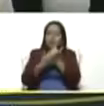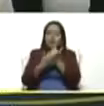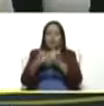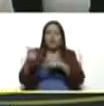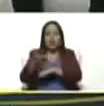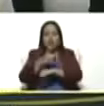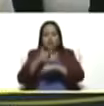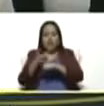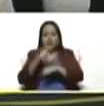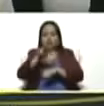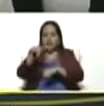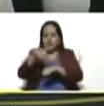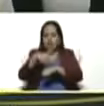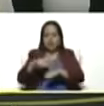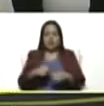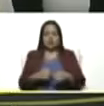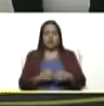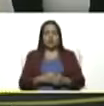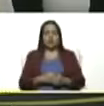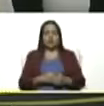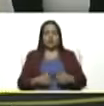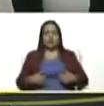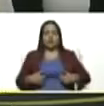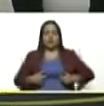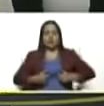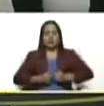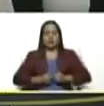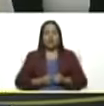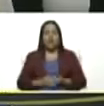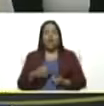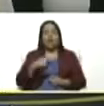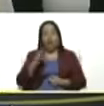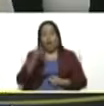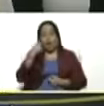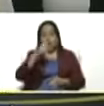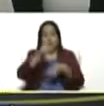Estado Nacional. Lo que yo decía ayer,